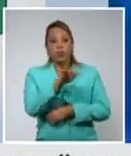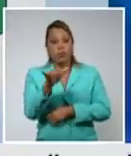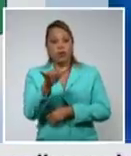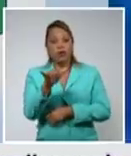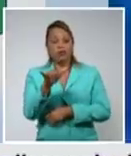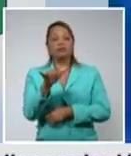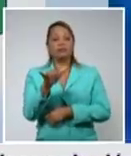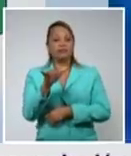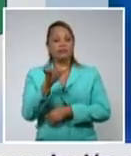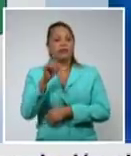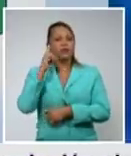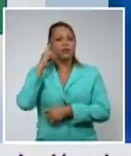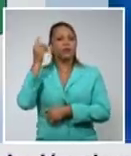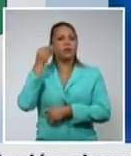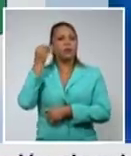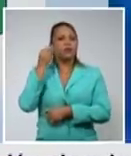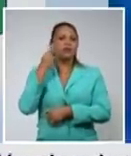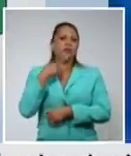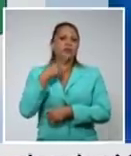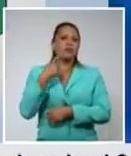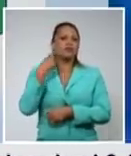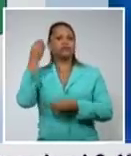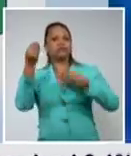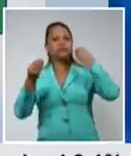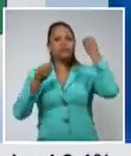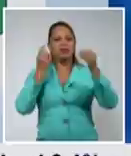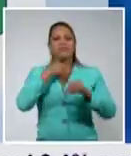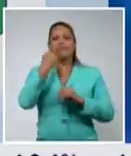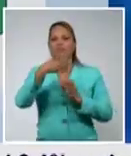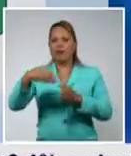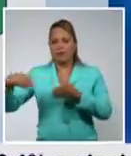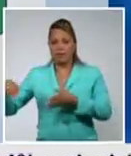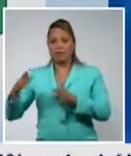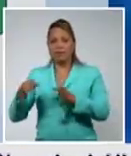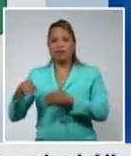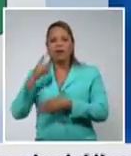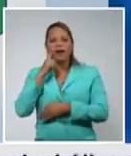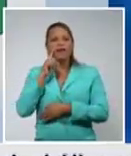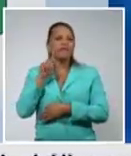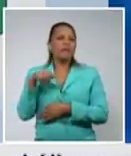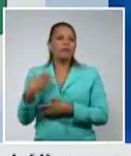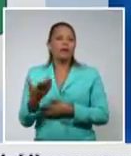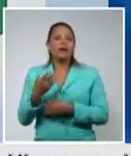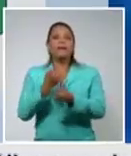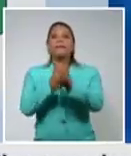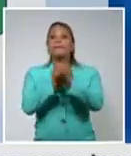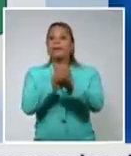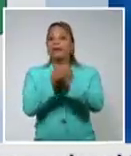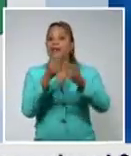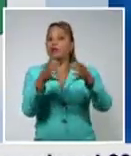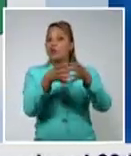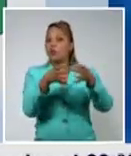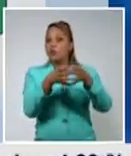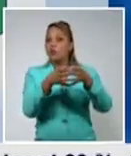cuando lamentablemente analizamos los fallecidos, nos damos cuenta del riesgo que tiene este grupo,